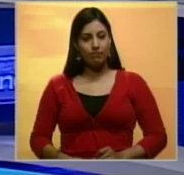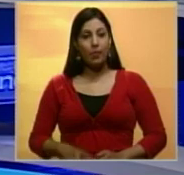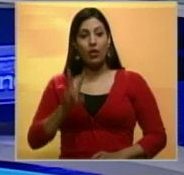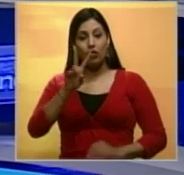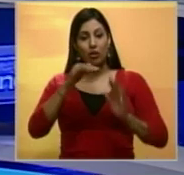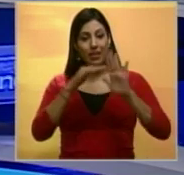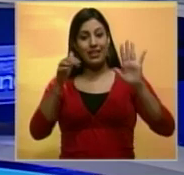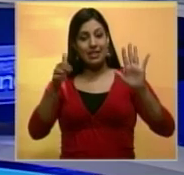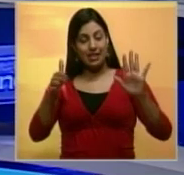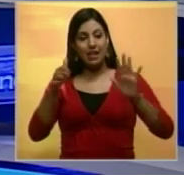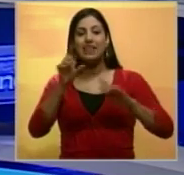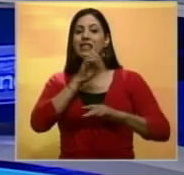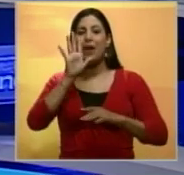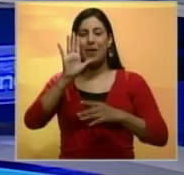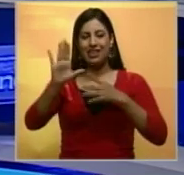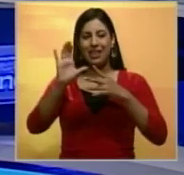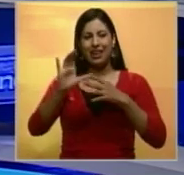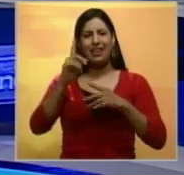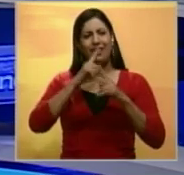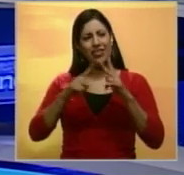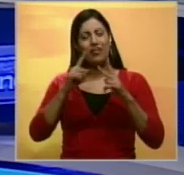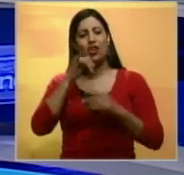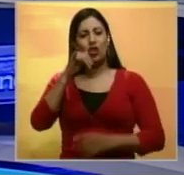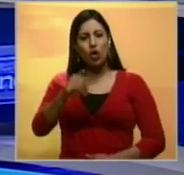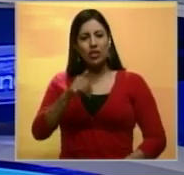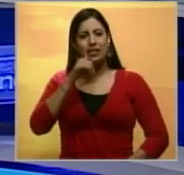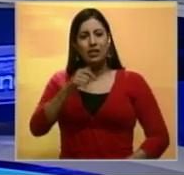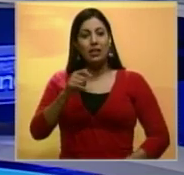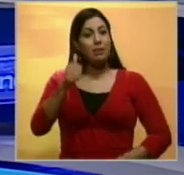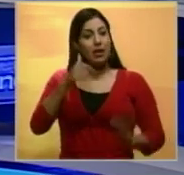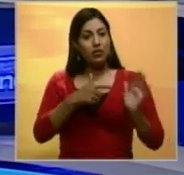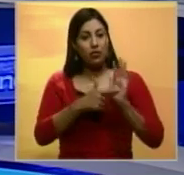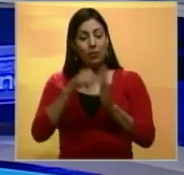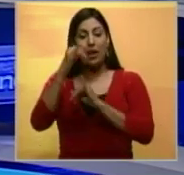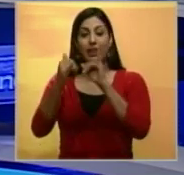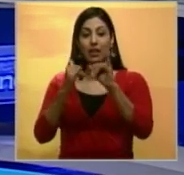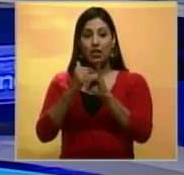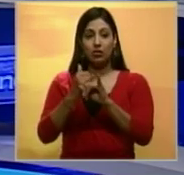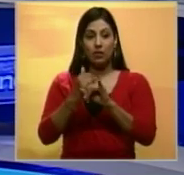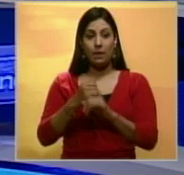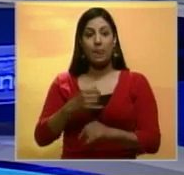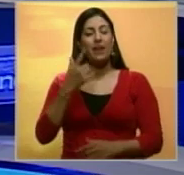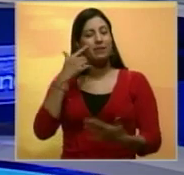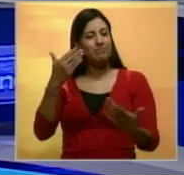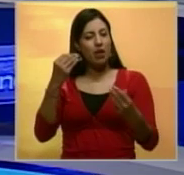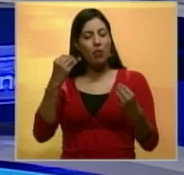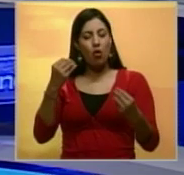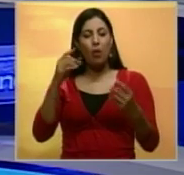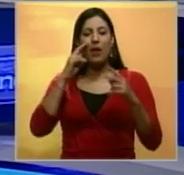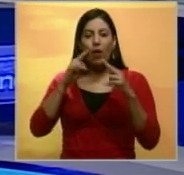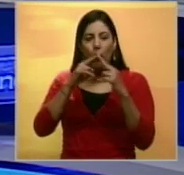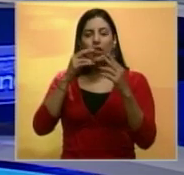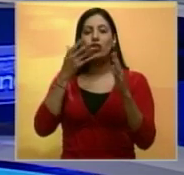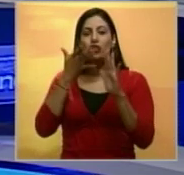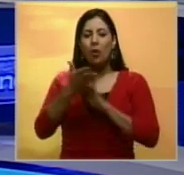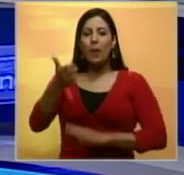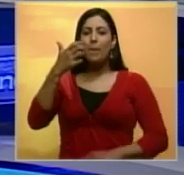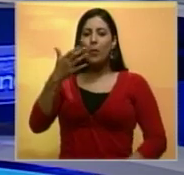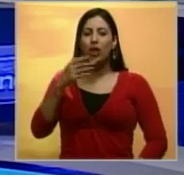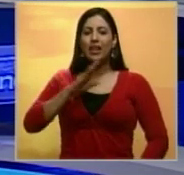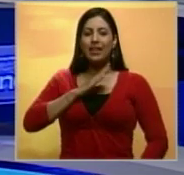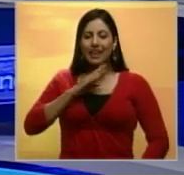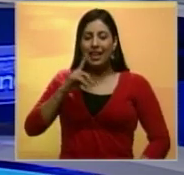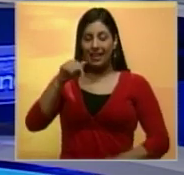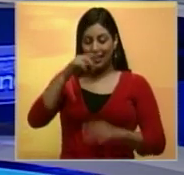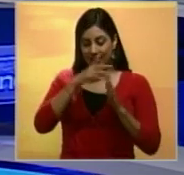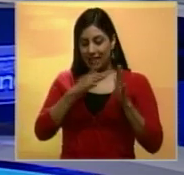El 2016 se caracterizó por una serie de noticias que marcaron pauta a nivel internacional. Veamos un recuento de lo más resaltante que